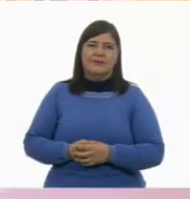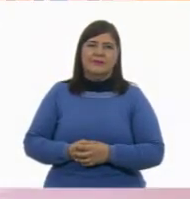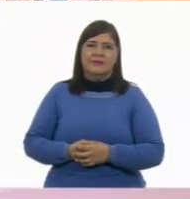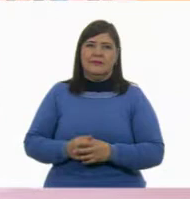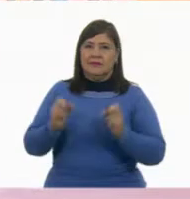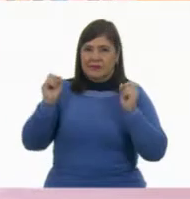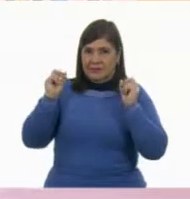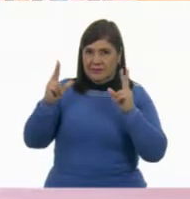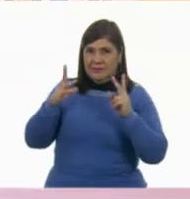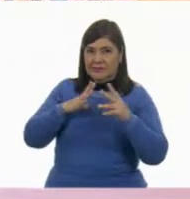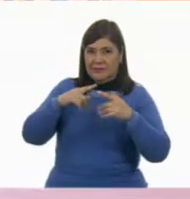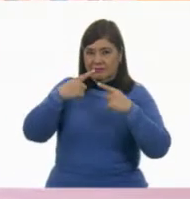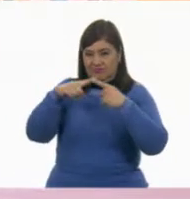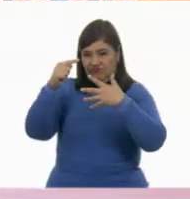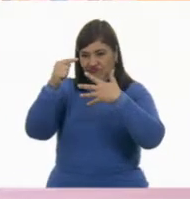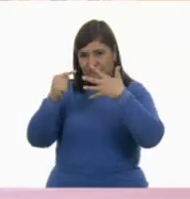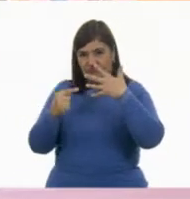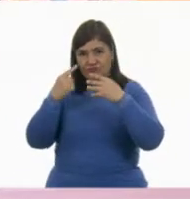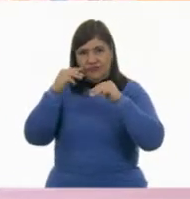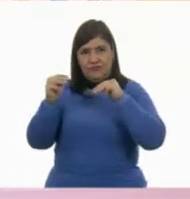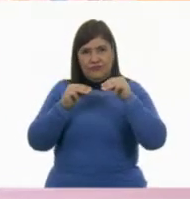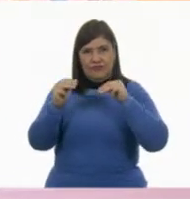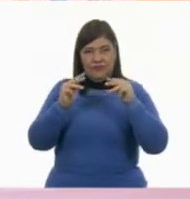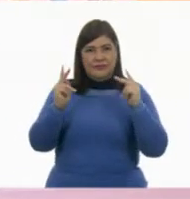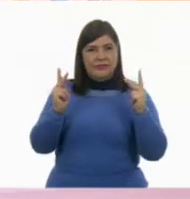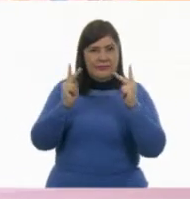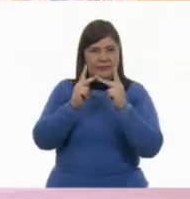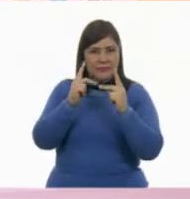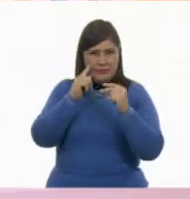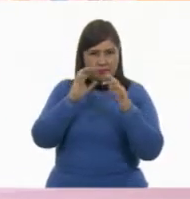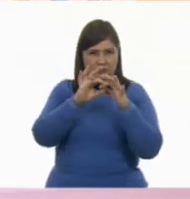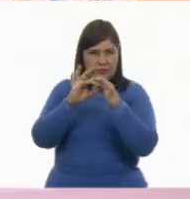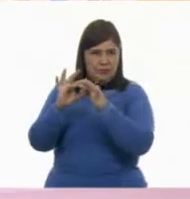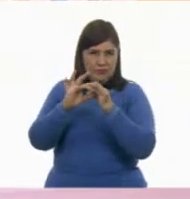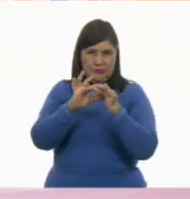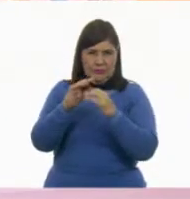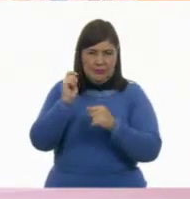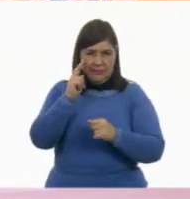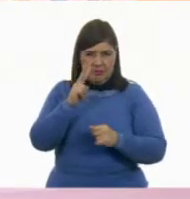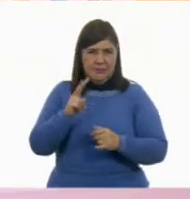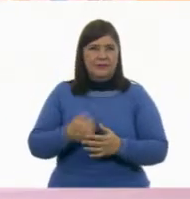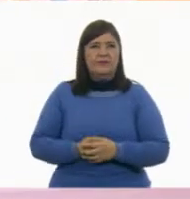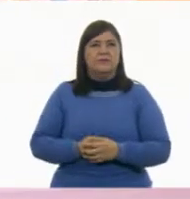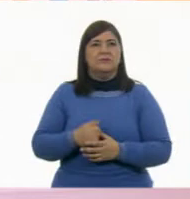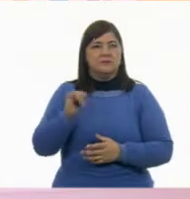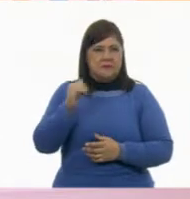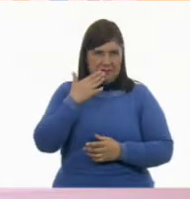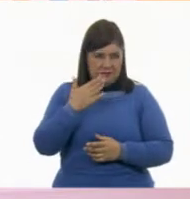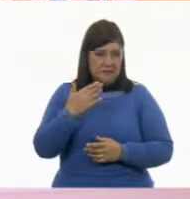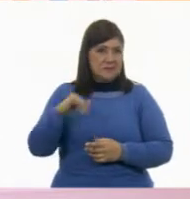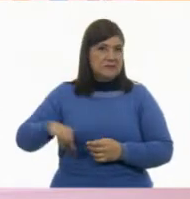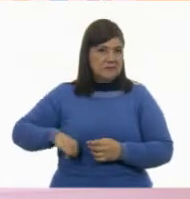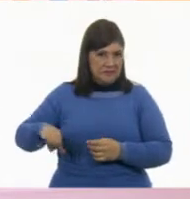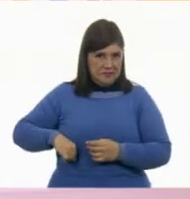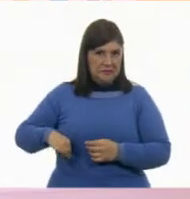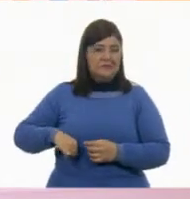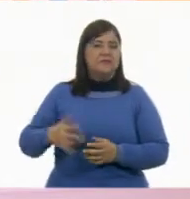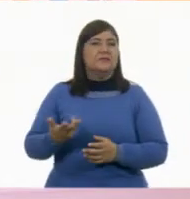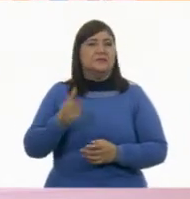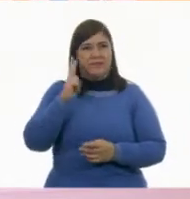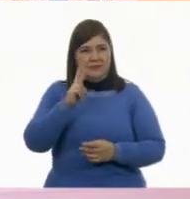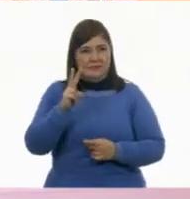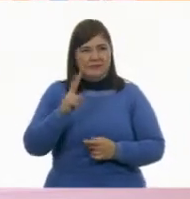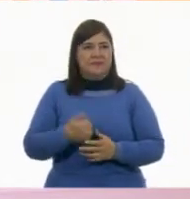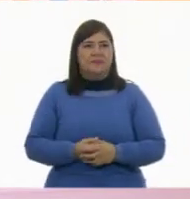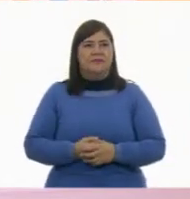Ok, tenemos muchos movimientos parecidos juntos. Ah, perfecto. Suena interesante. Ok, vamos